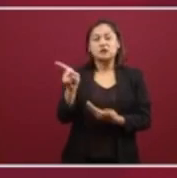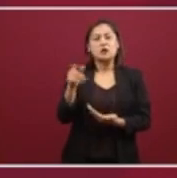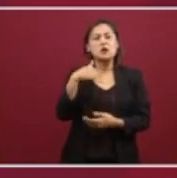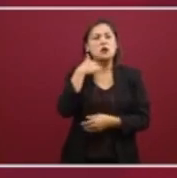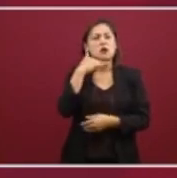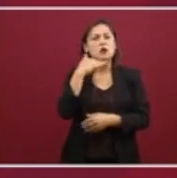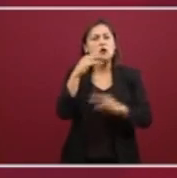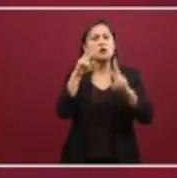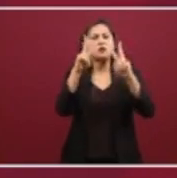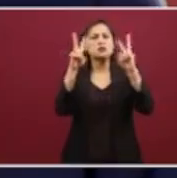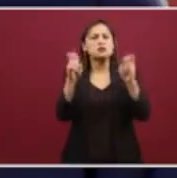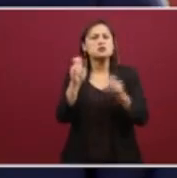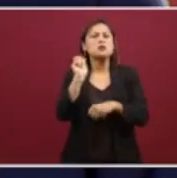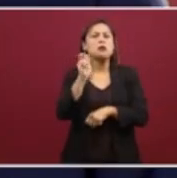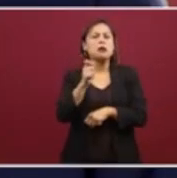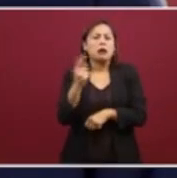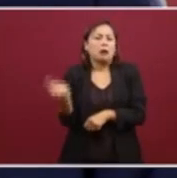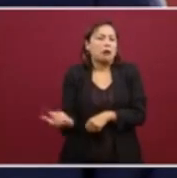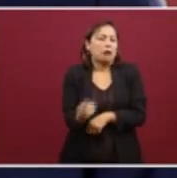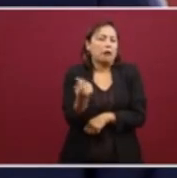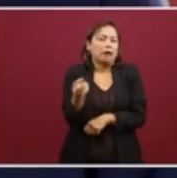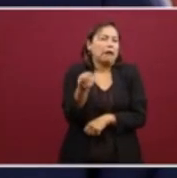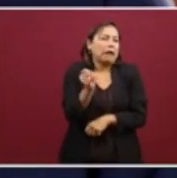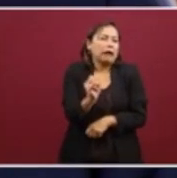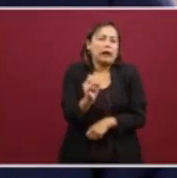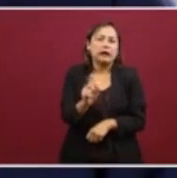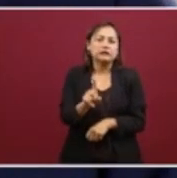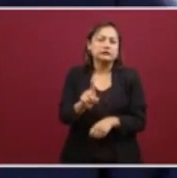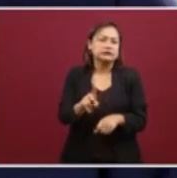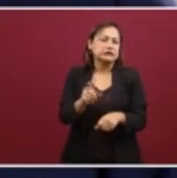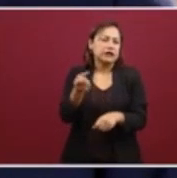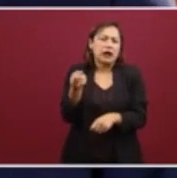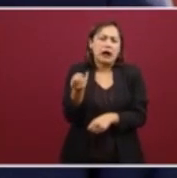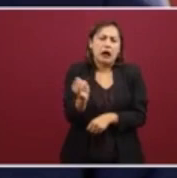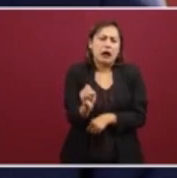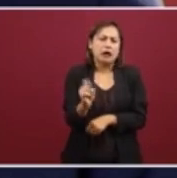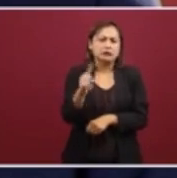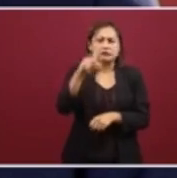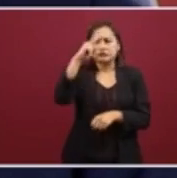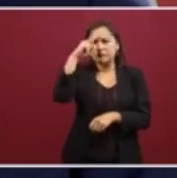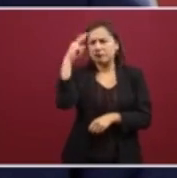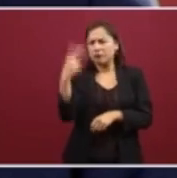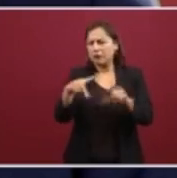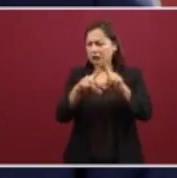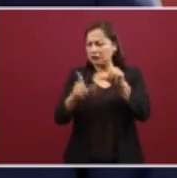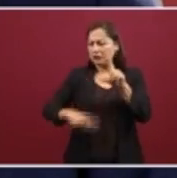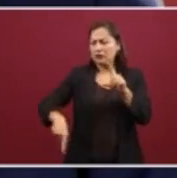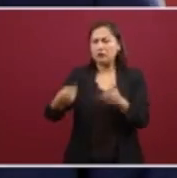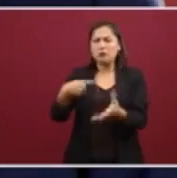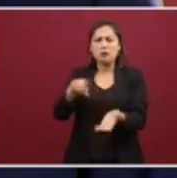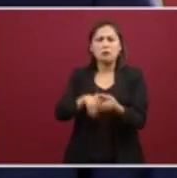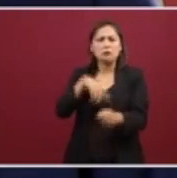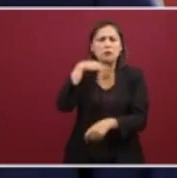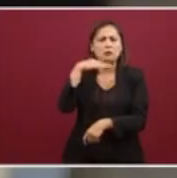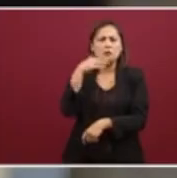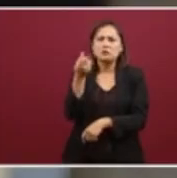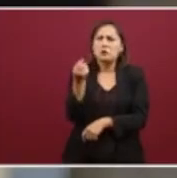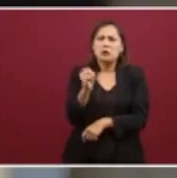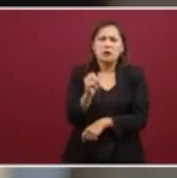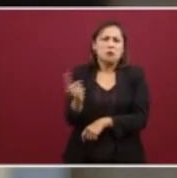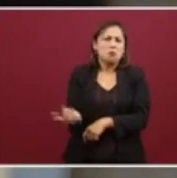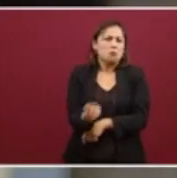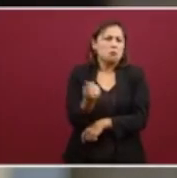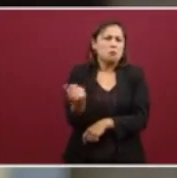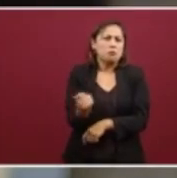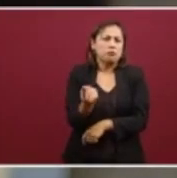prácticamente eterna en México, que no se iba a poder resolver en el corto plazo. Pues